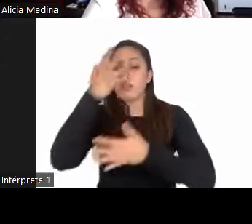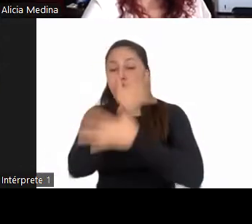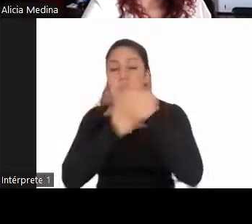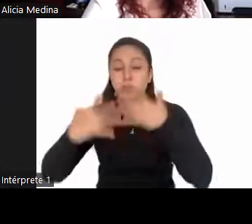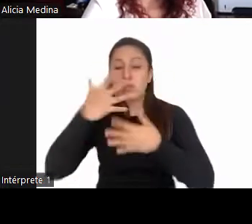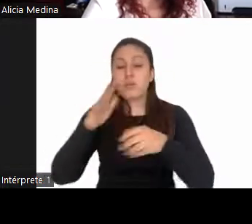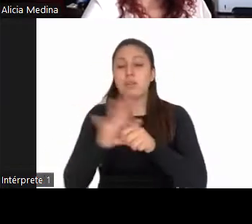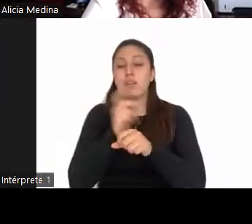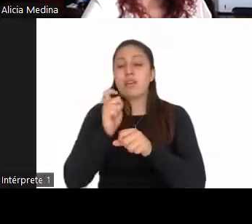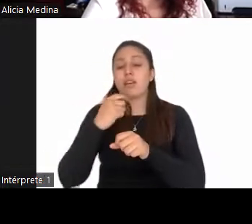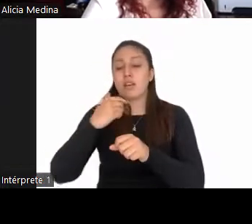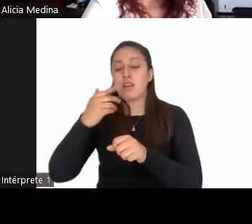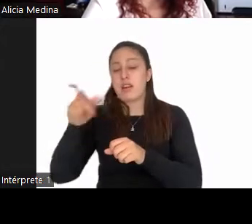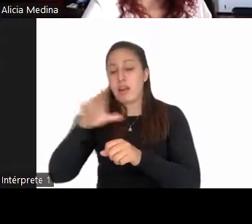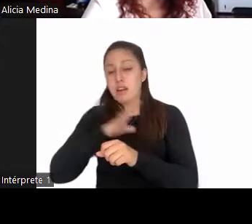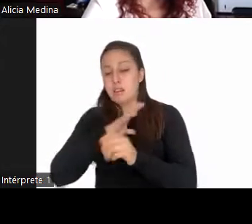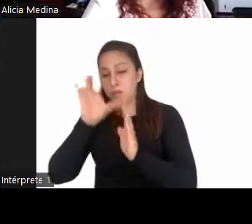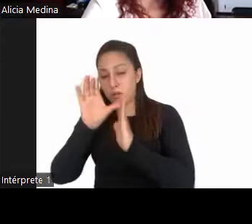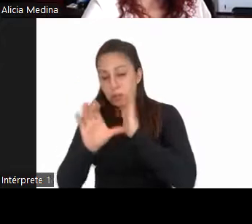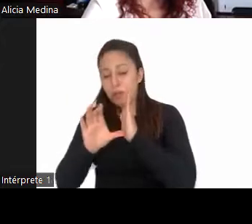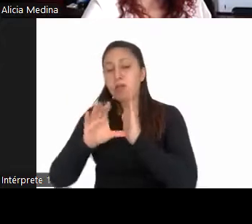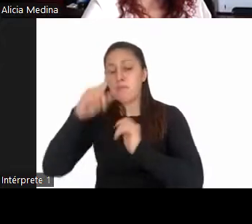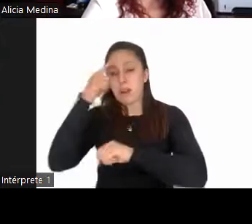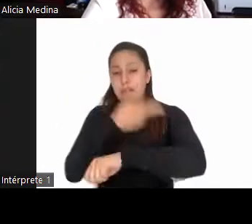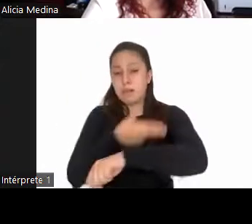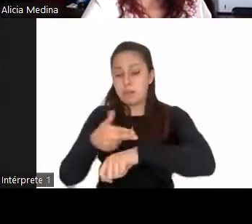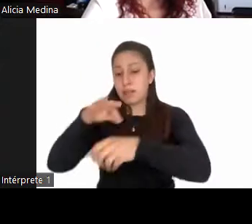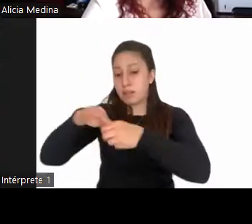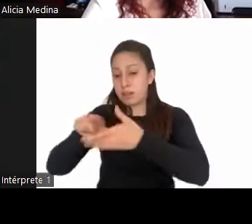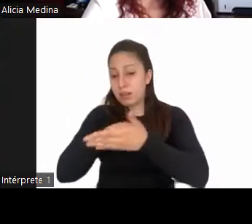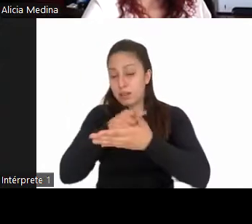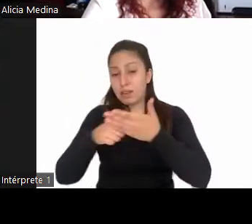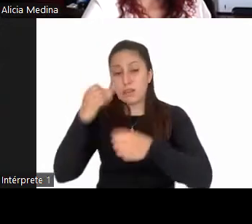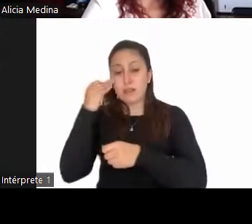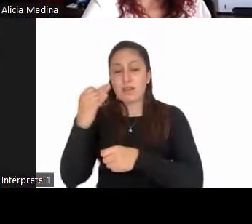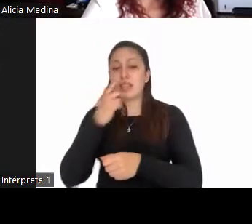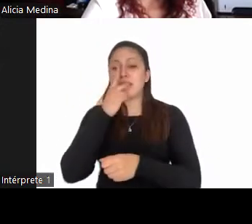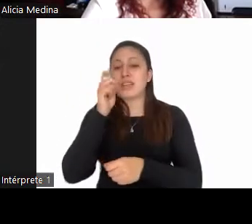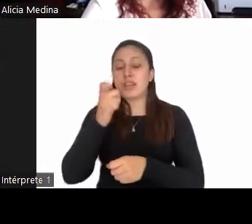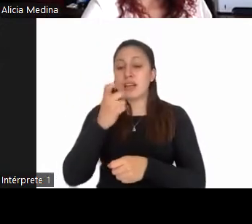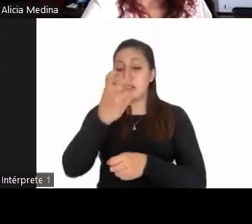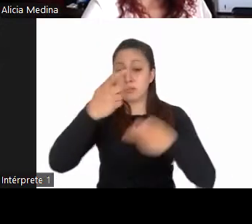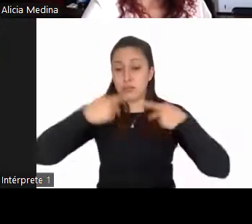del Código de Instituciones y Procedimientos Electorales es que quienes compitan